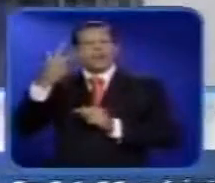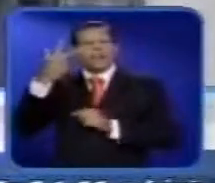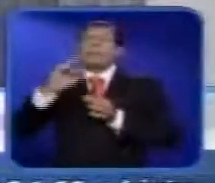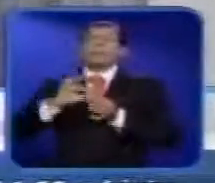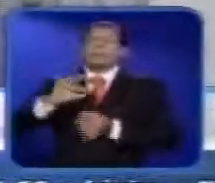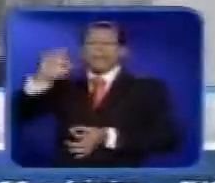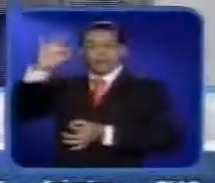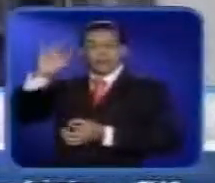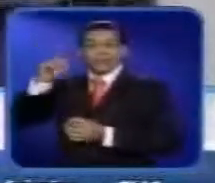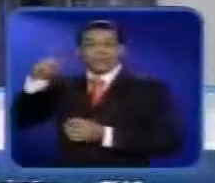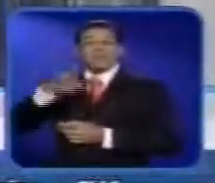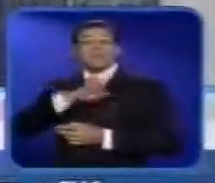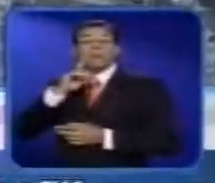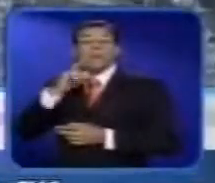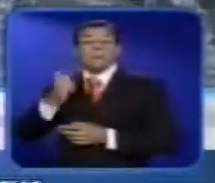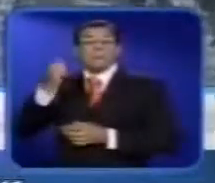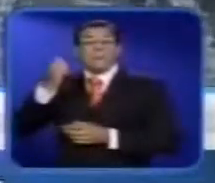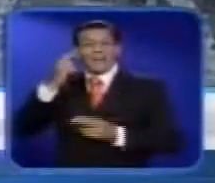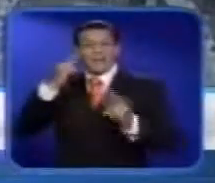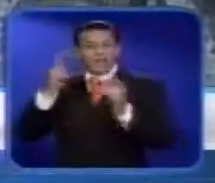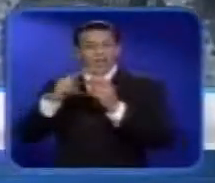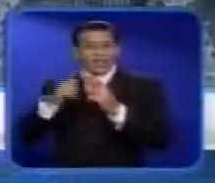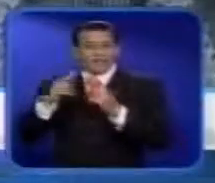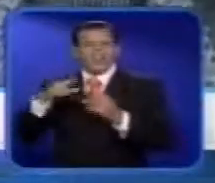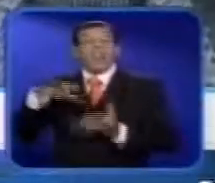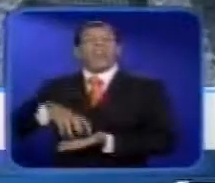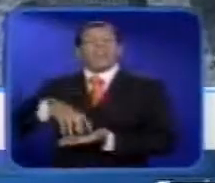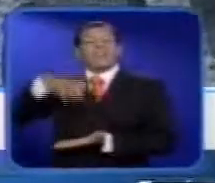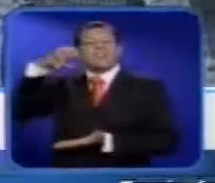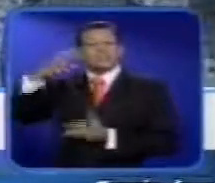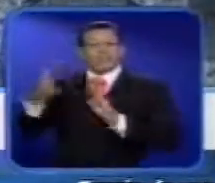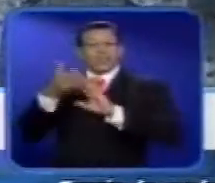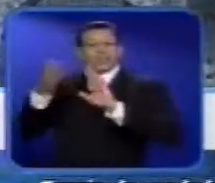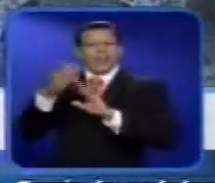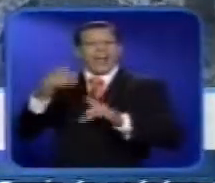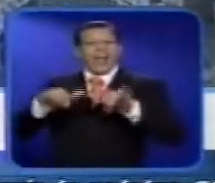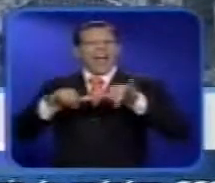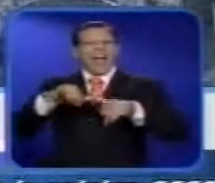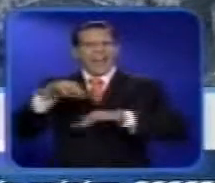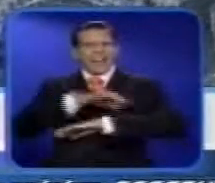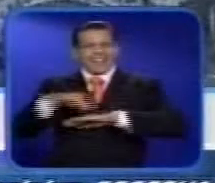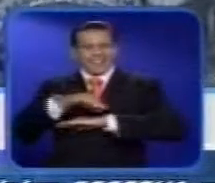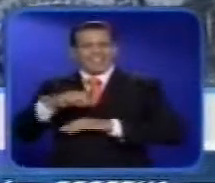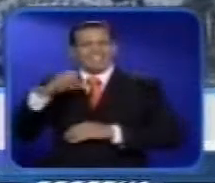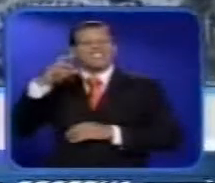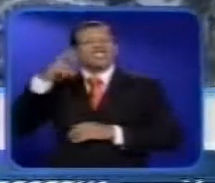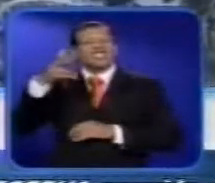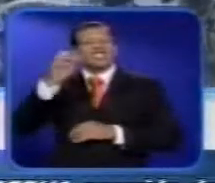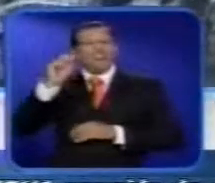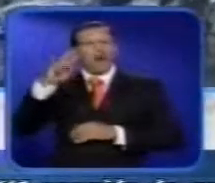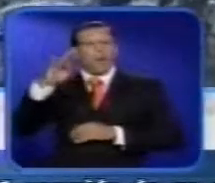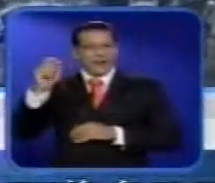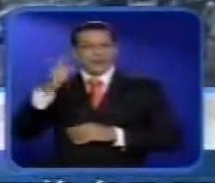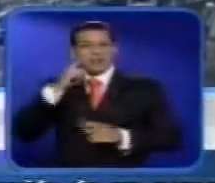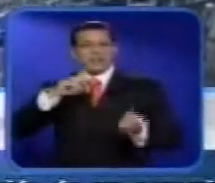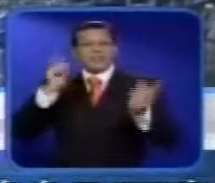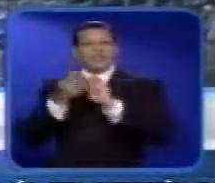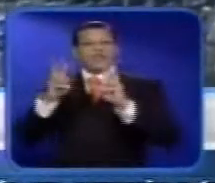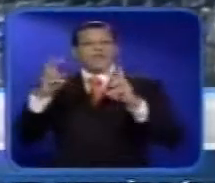altura, convirtiéndose en la parte más reconocible del edificio construido por el arquitecto Charles Barry, quien reemplazó el